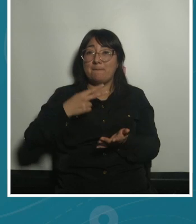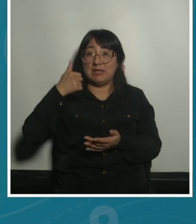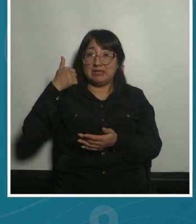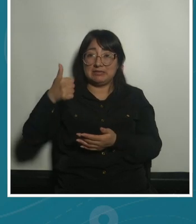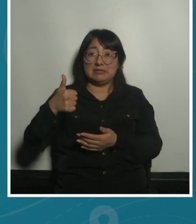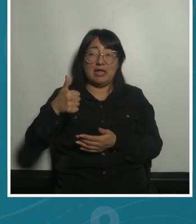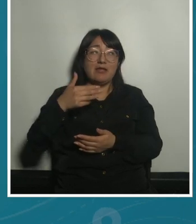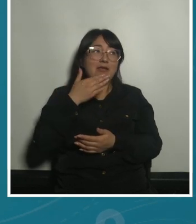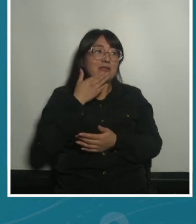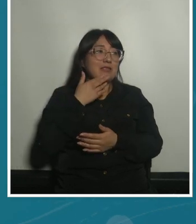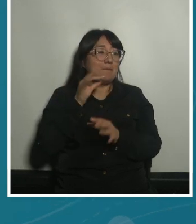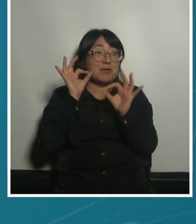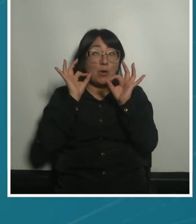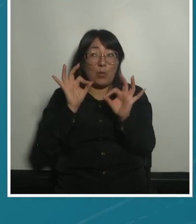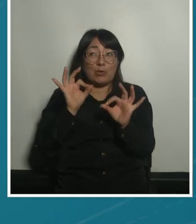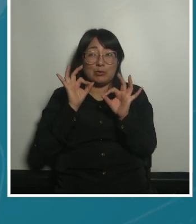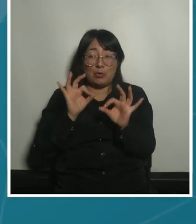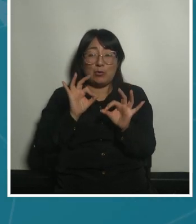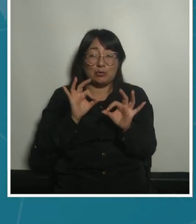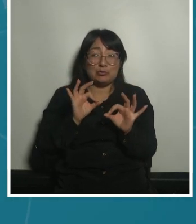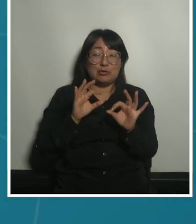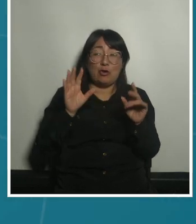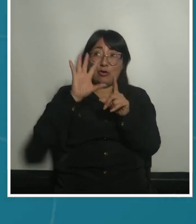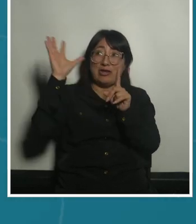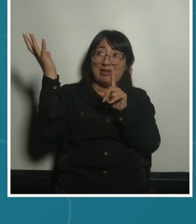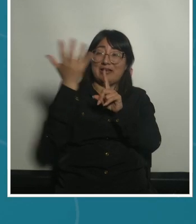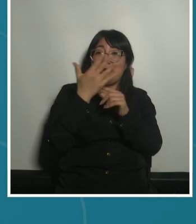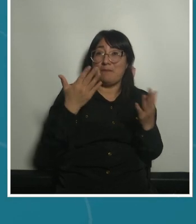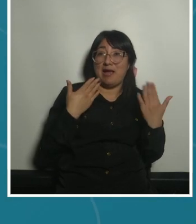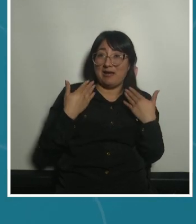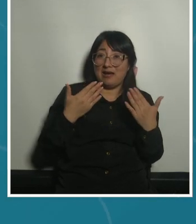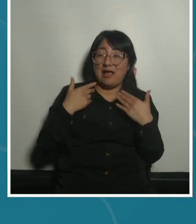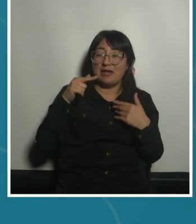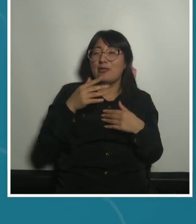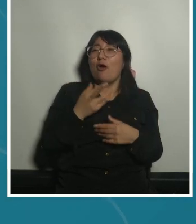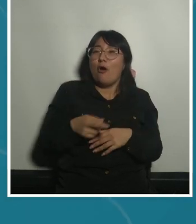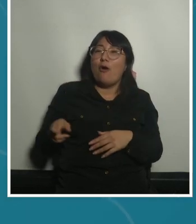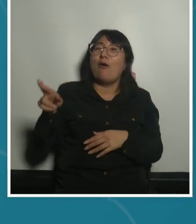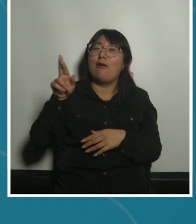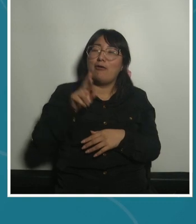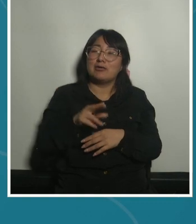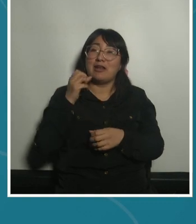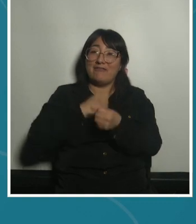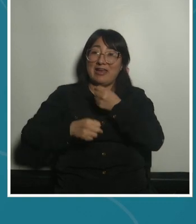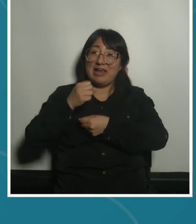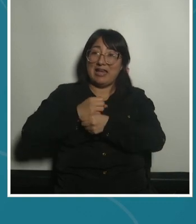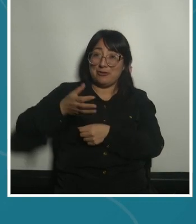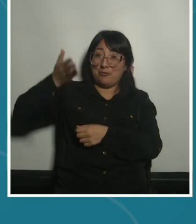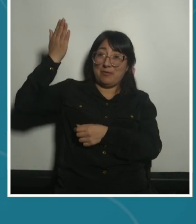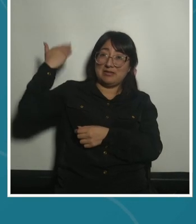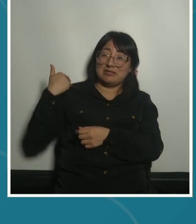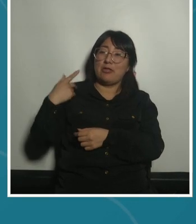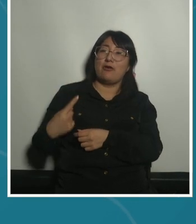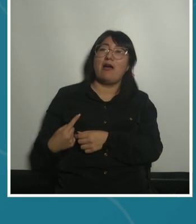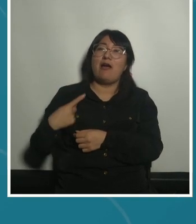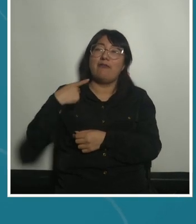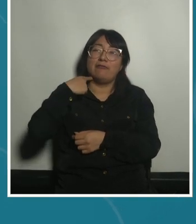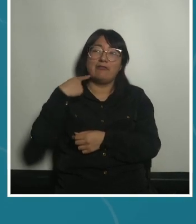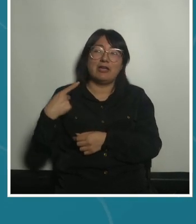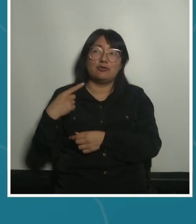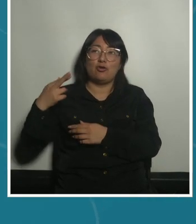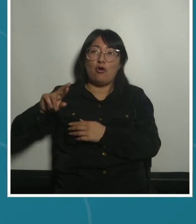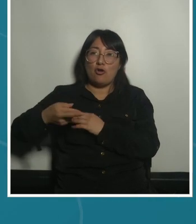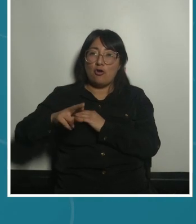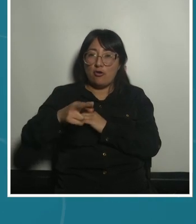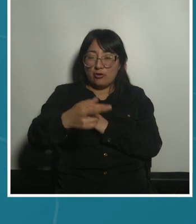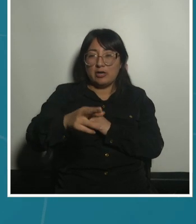fue también coincidente con una fase cálida, y pasó entonces nuevamente el año pasado, afectando la mayor parte de los ríos